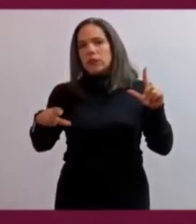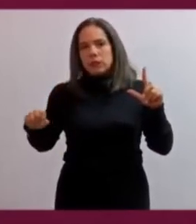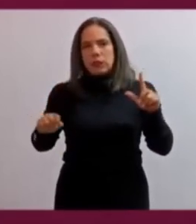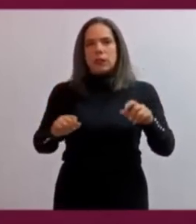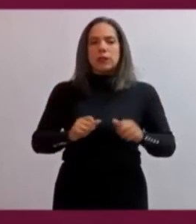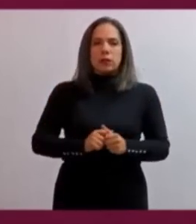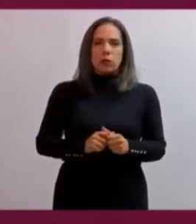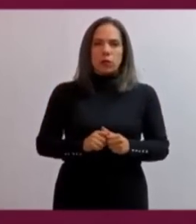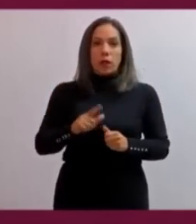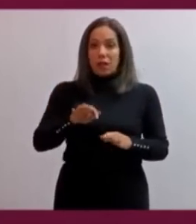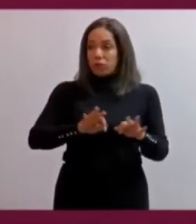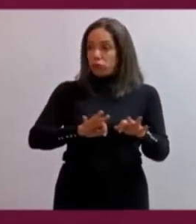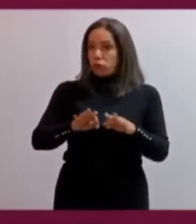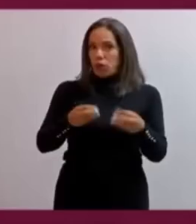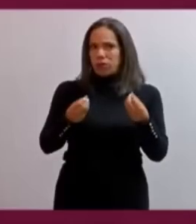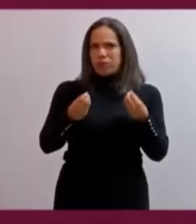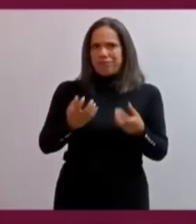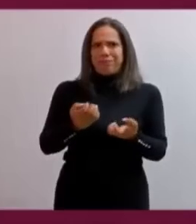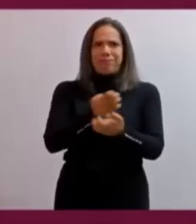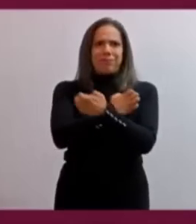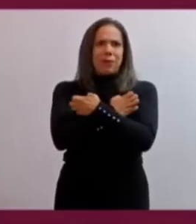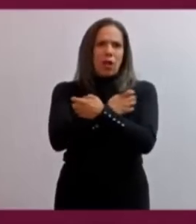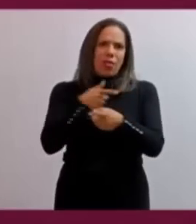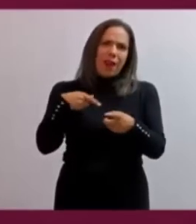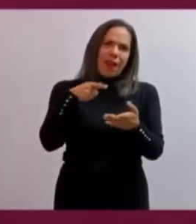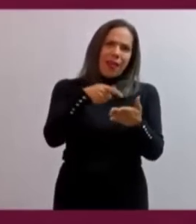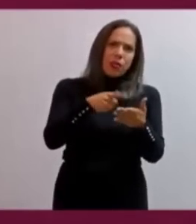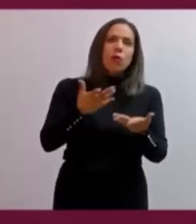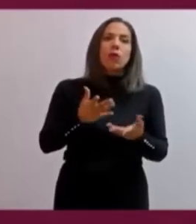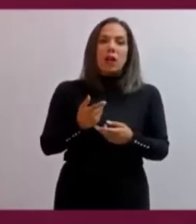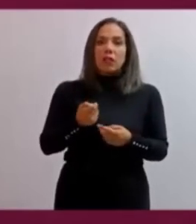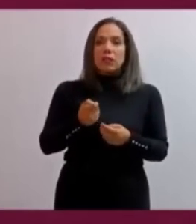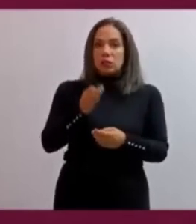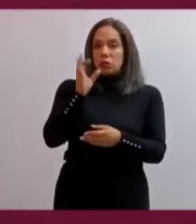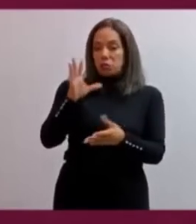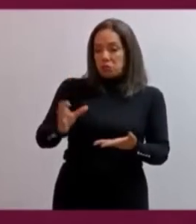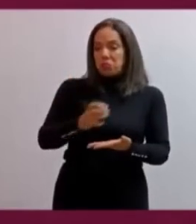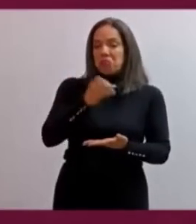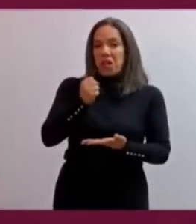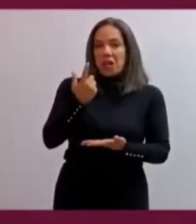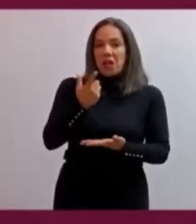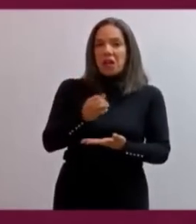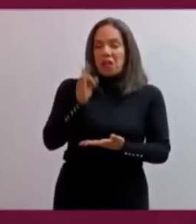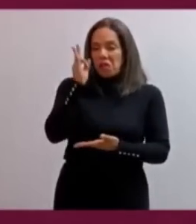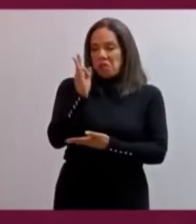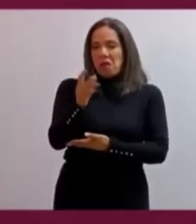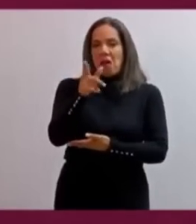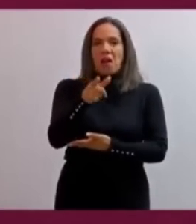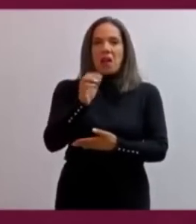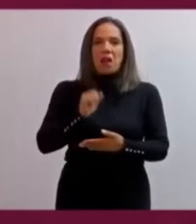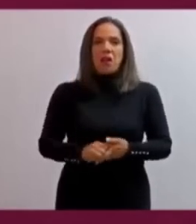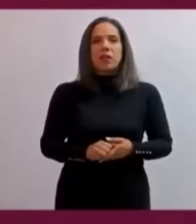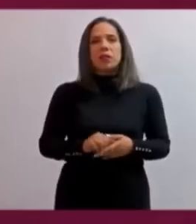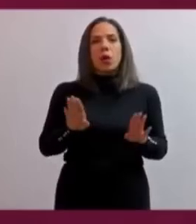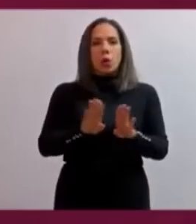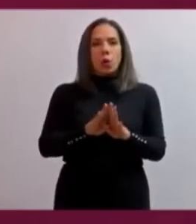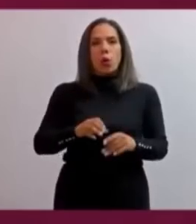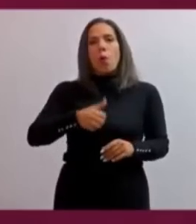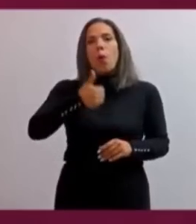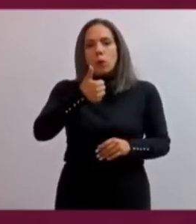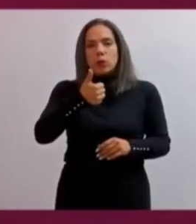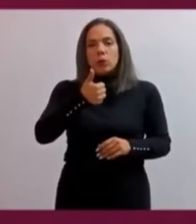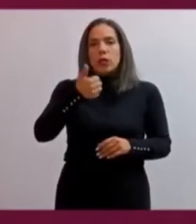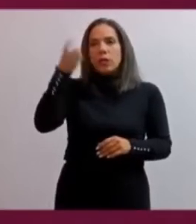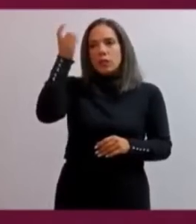CONACYT. Su trabajo académico ha sido objeto de varios reconocimientos, entre los que se encuentra el otorgamiento de 6